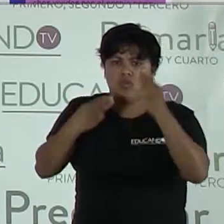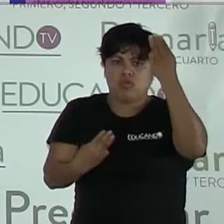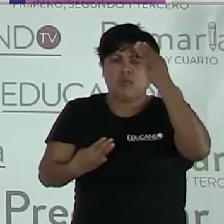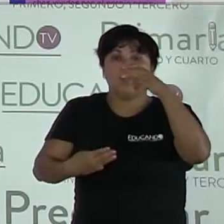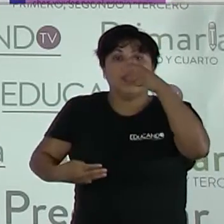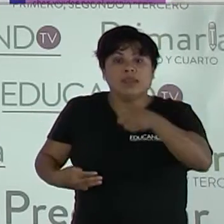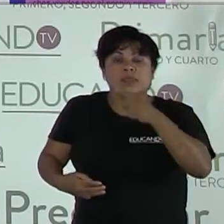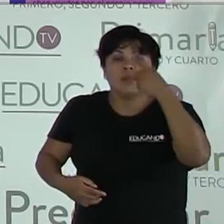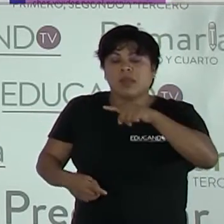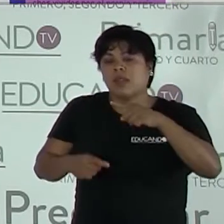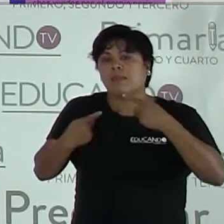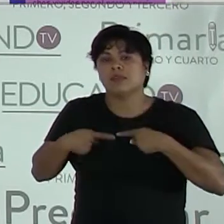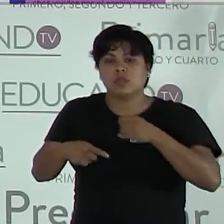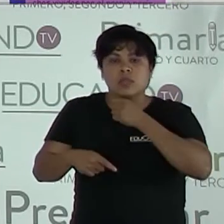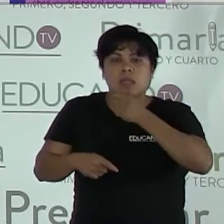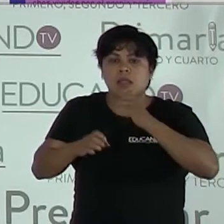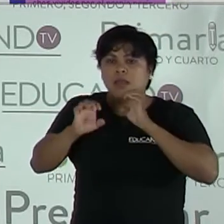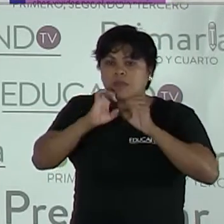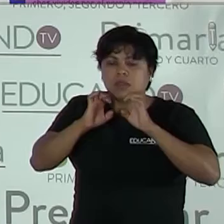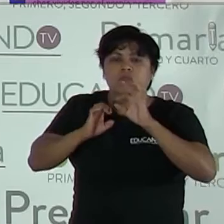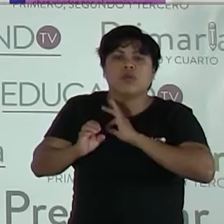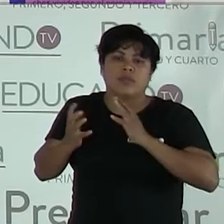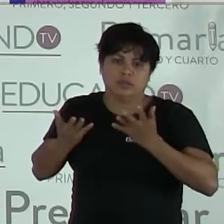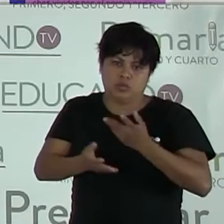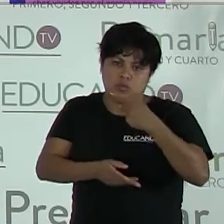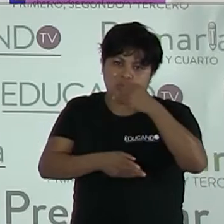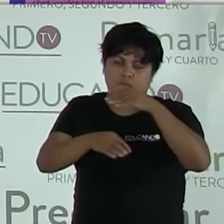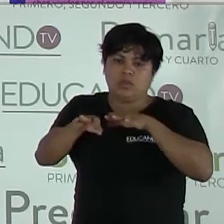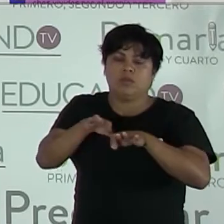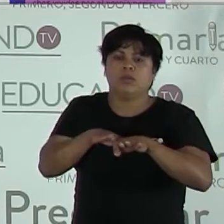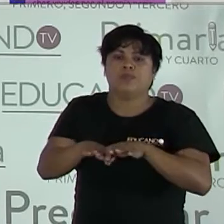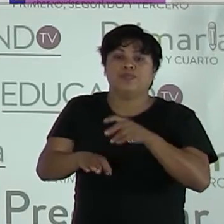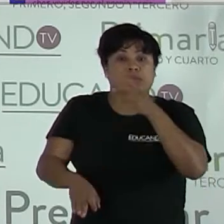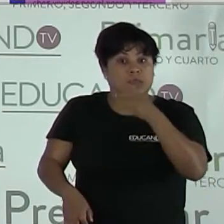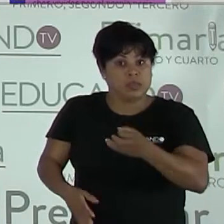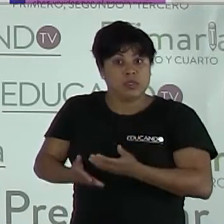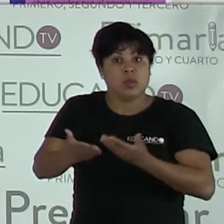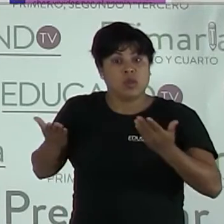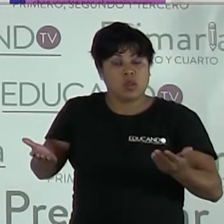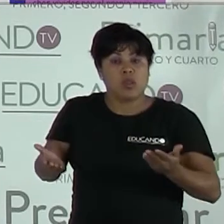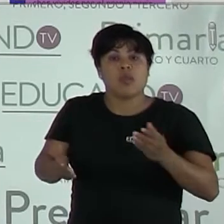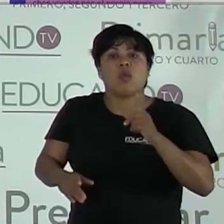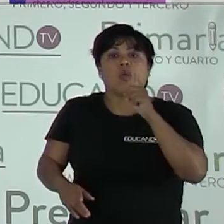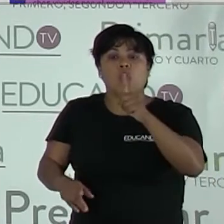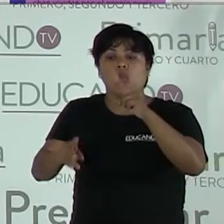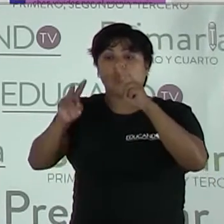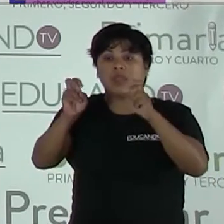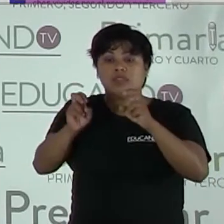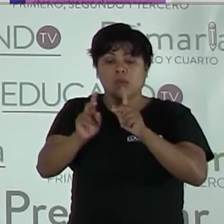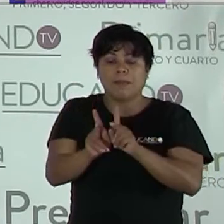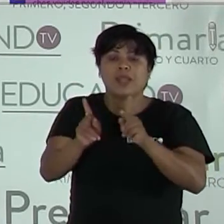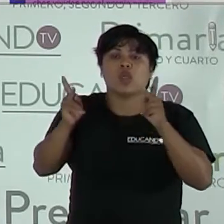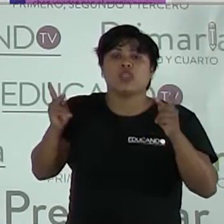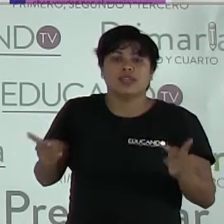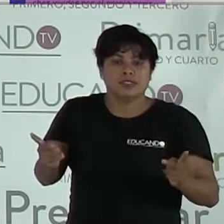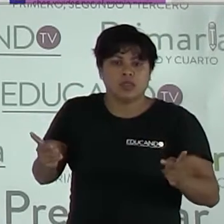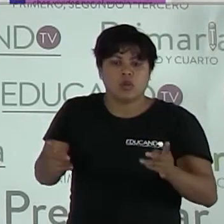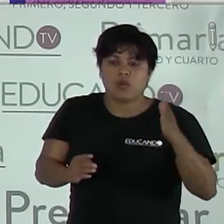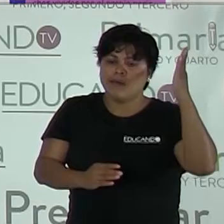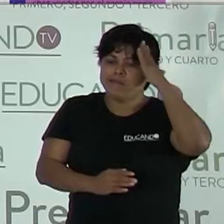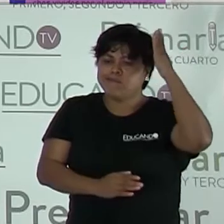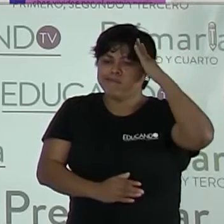le permite a los reporteros estar al día. Muy bien, ahora sí, vámonos con un texto